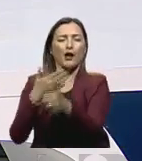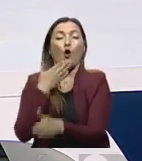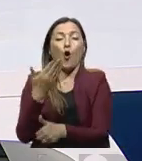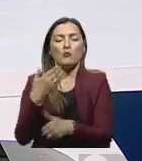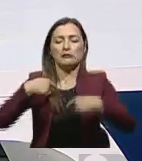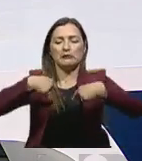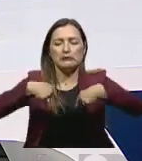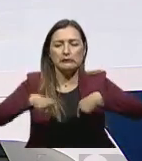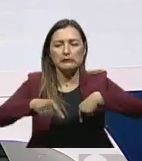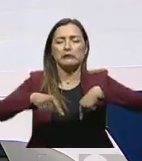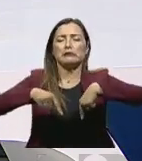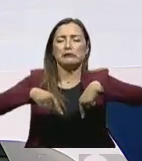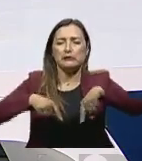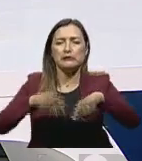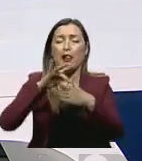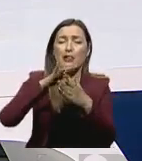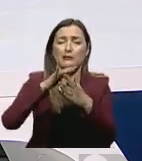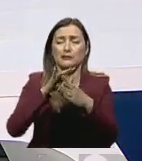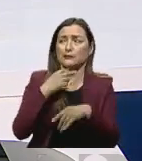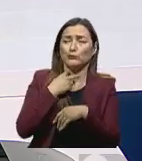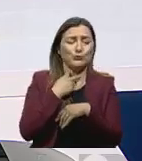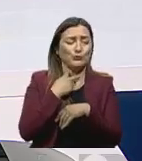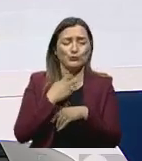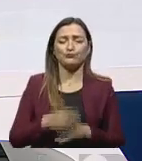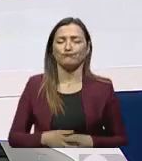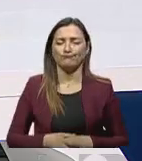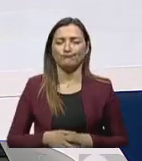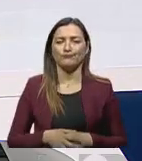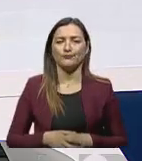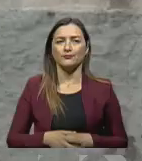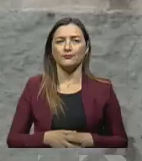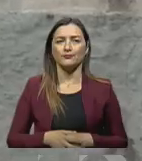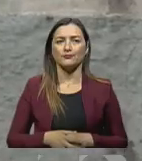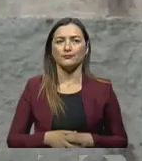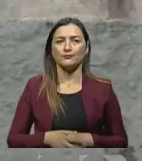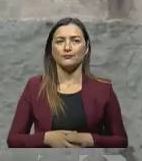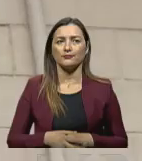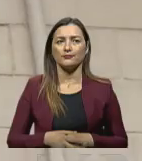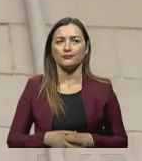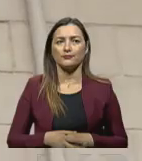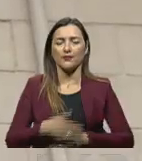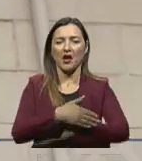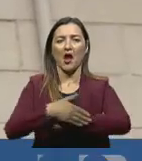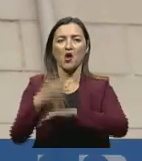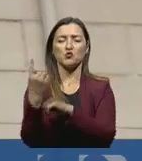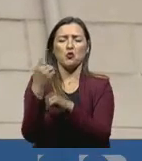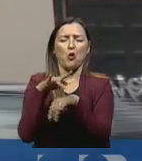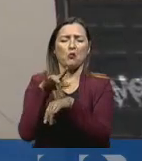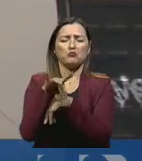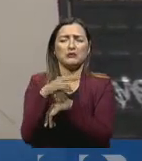transitar por este lugar pese a los riesgos parece que se tratara de un callejón Solitario